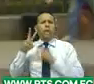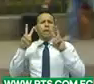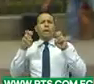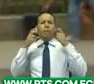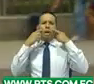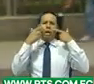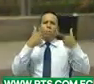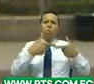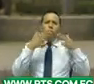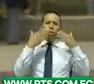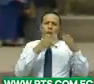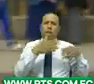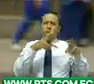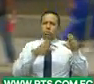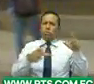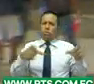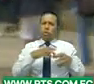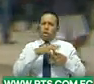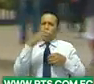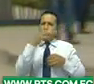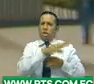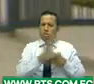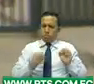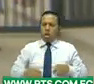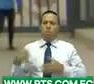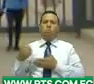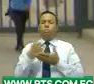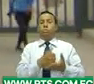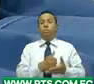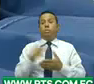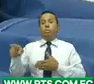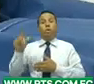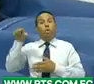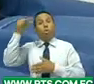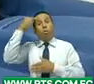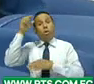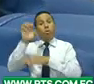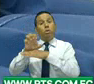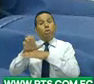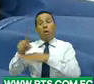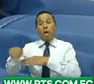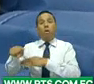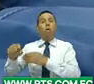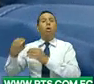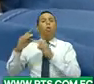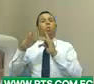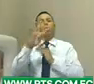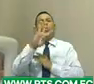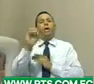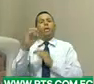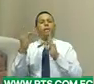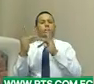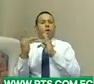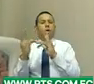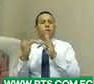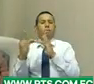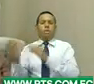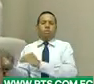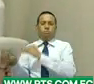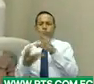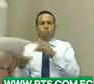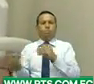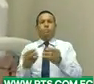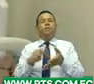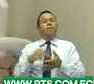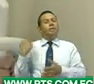la Coordinación Zonal 8, pondrá 40 camas. El lapso de la cooperación entre el municipio y el Ministerio de